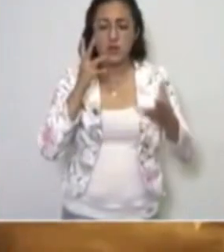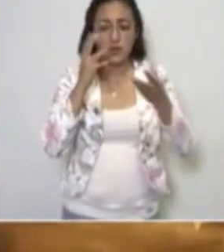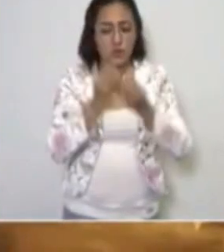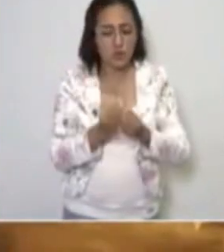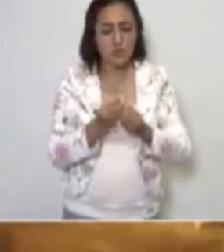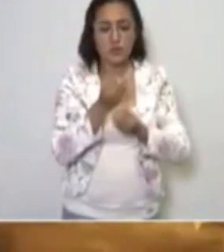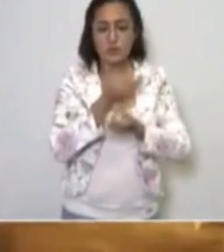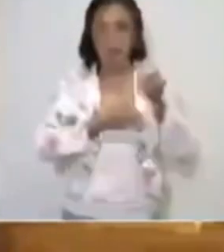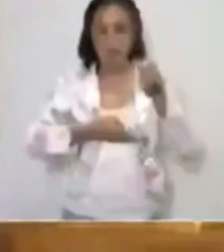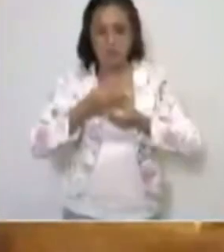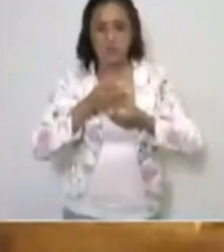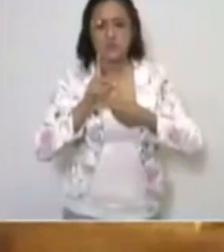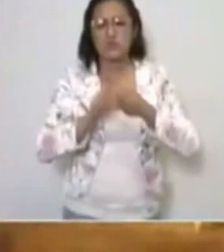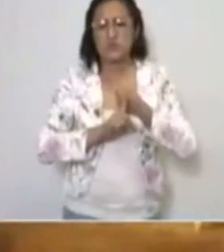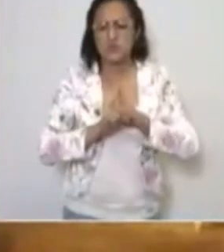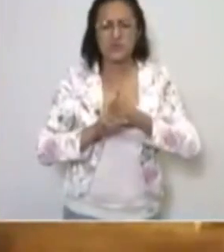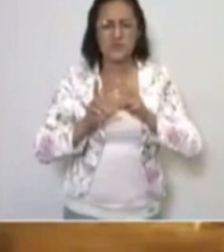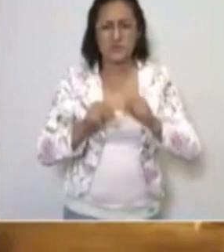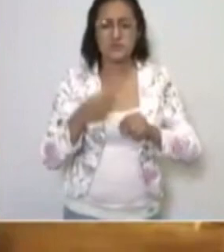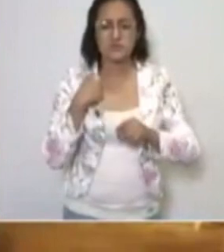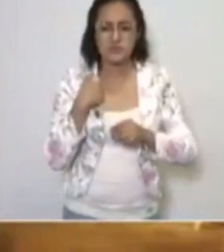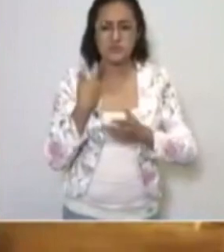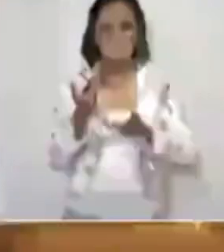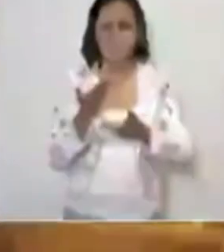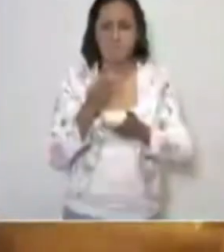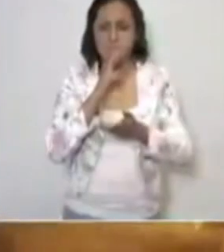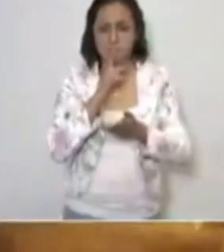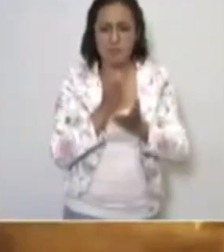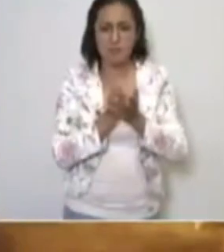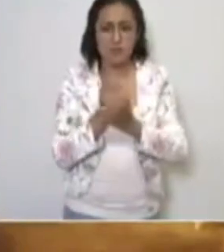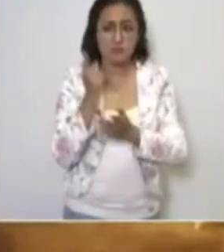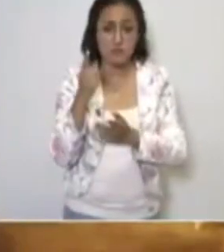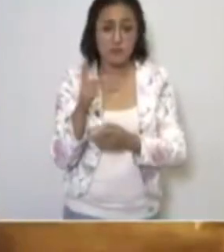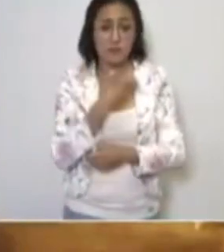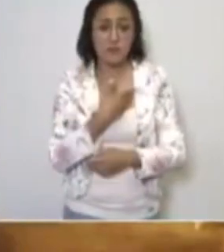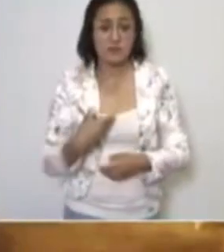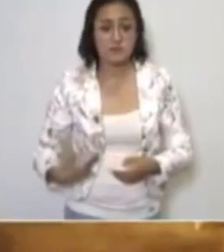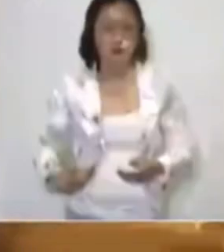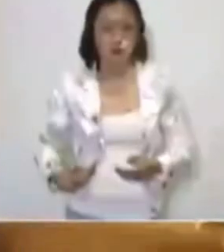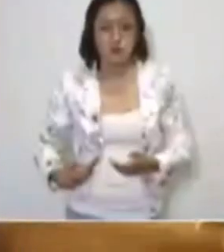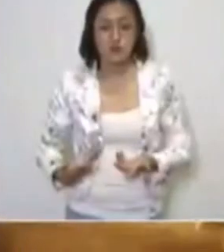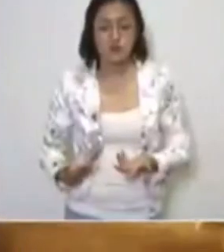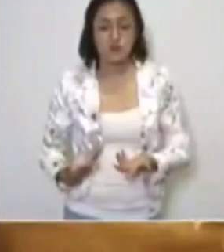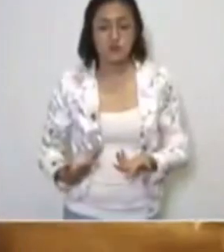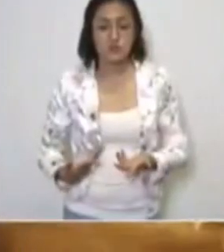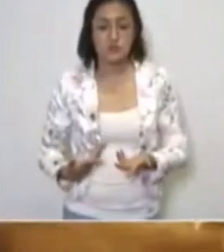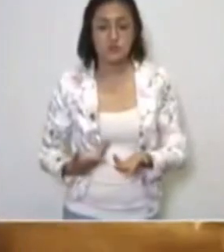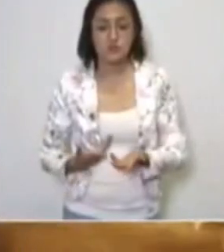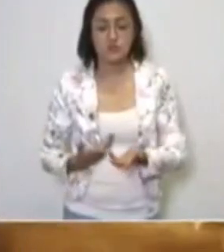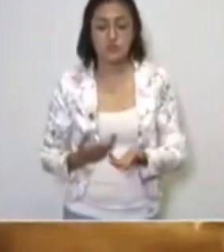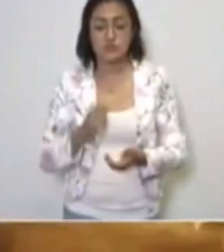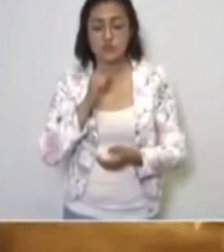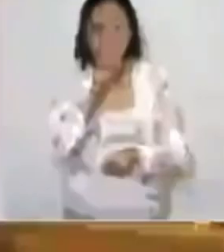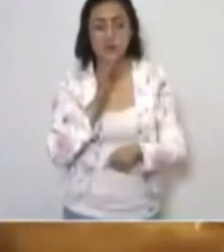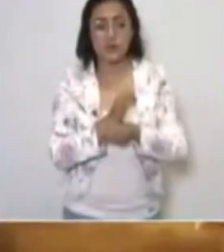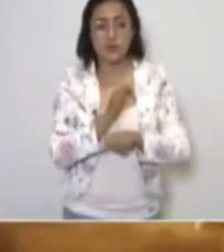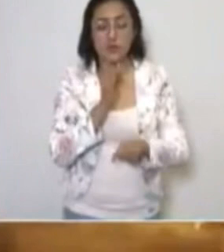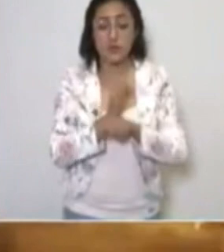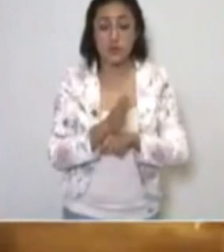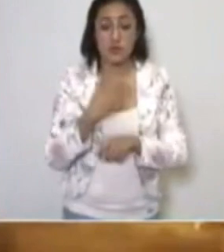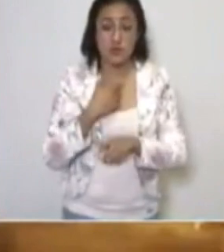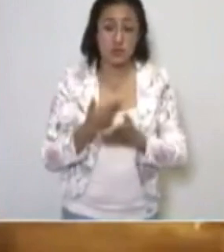Hoy es tiempo de lealtad al presidente. Hoy es tiempo para quienes venimos de esa